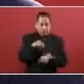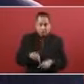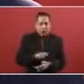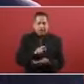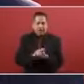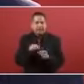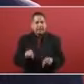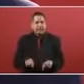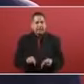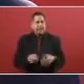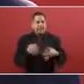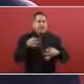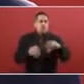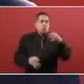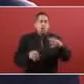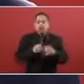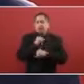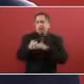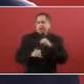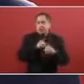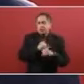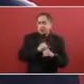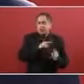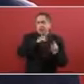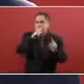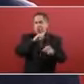a tribunales del extranjero.